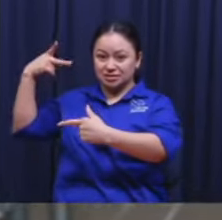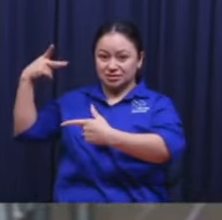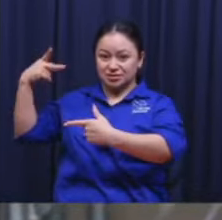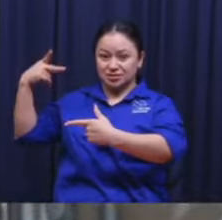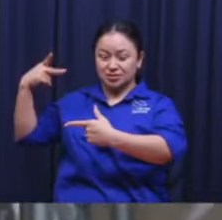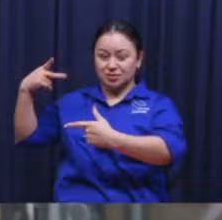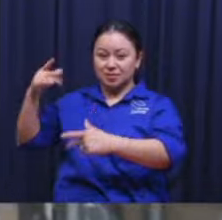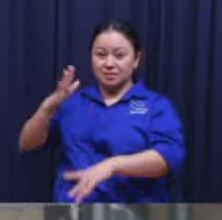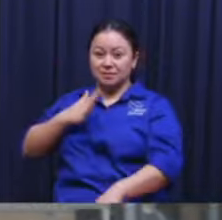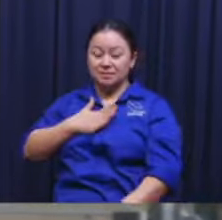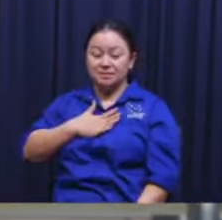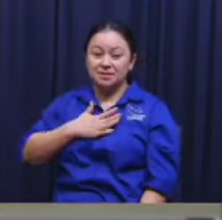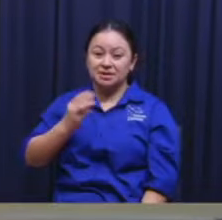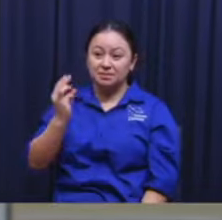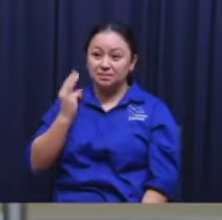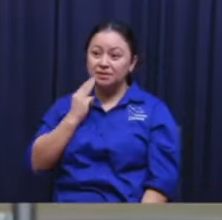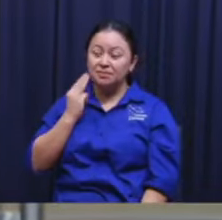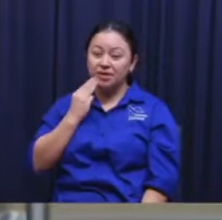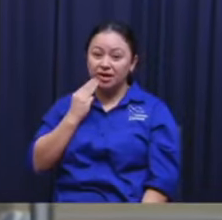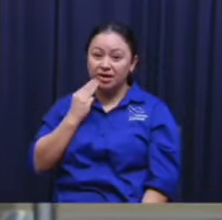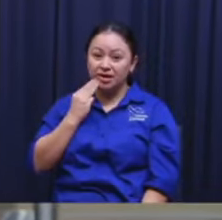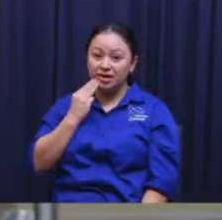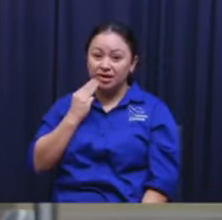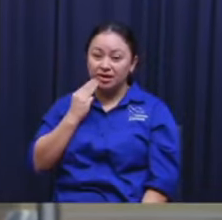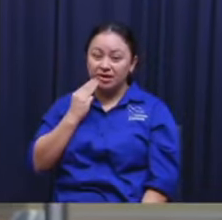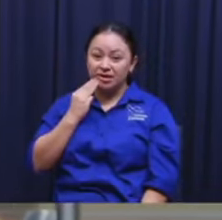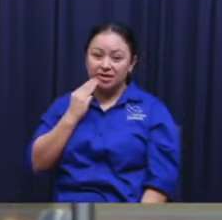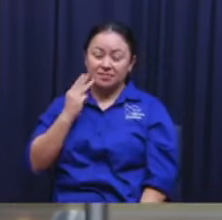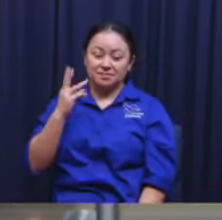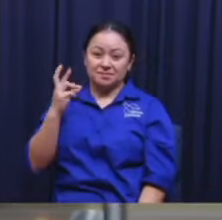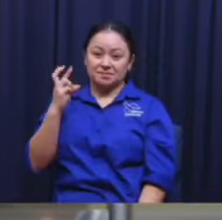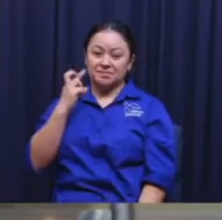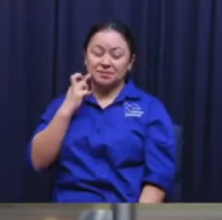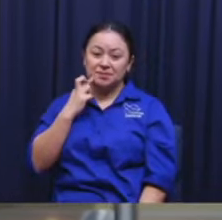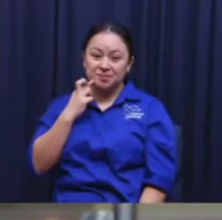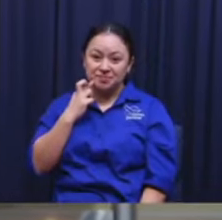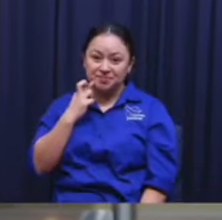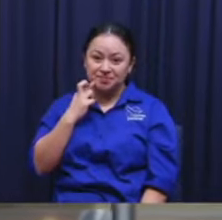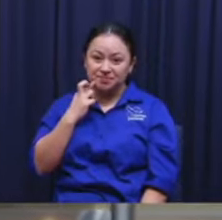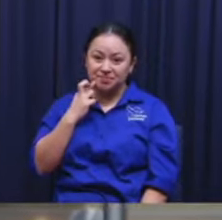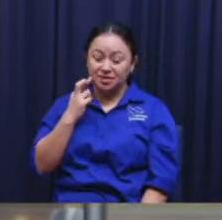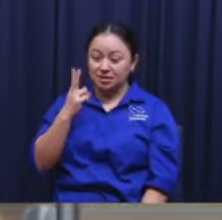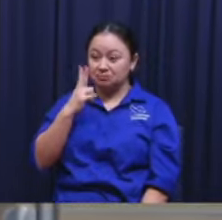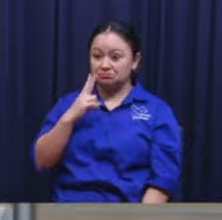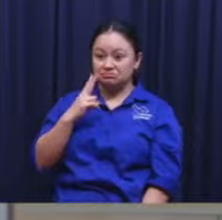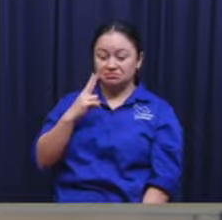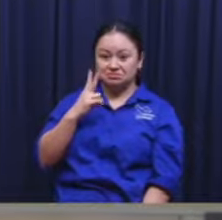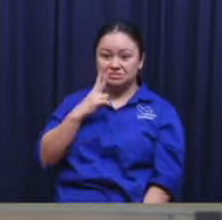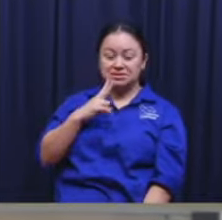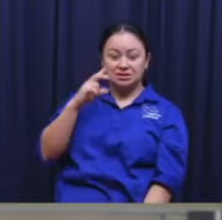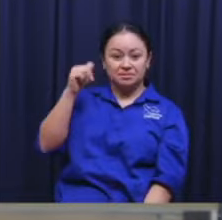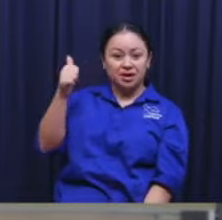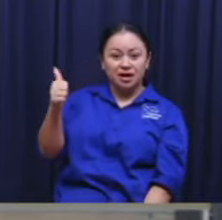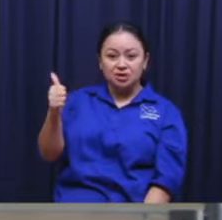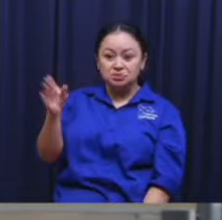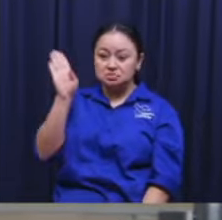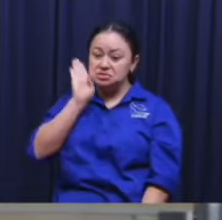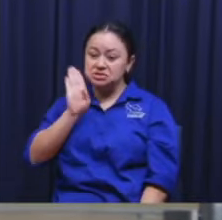mamá, mis abuelos con todos sus apellidos, y mis bisabuelos, solo